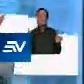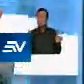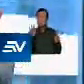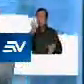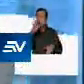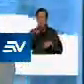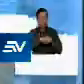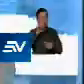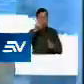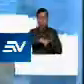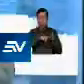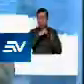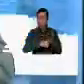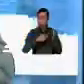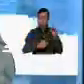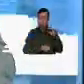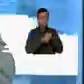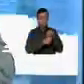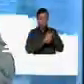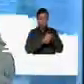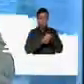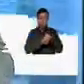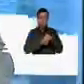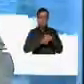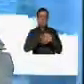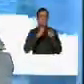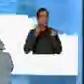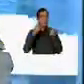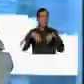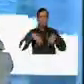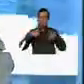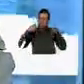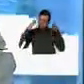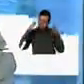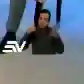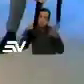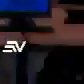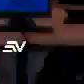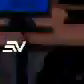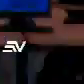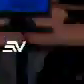restricción de circulación en una provincia que requiere una actuación más radical frente a la emergencia.